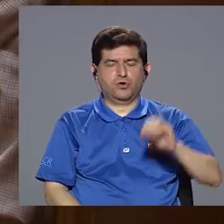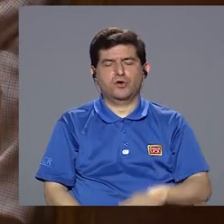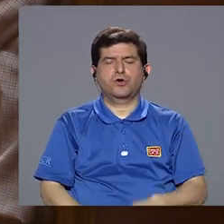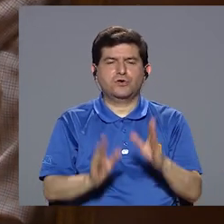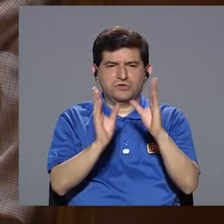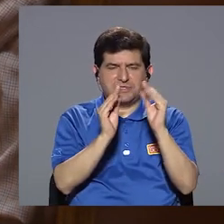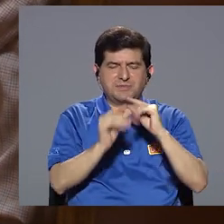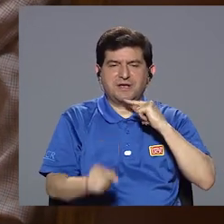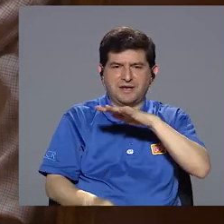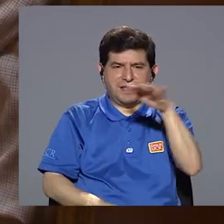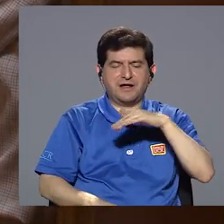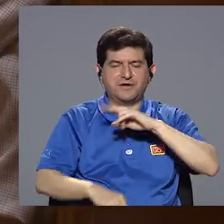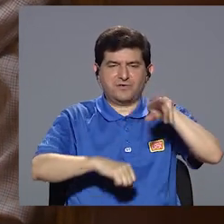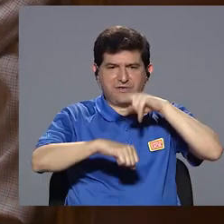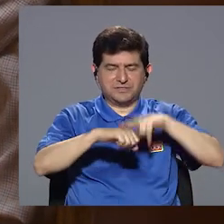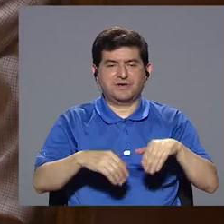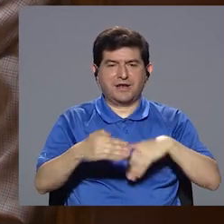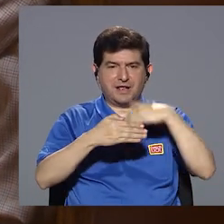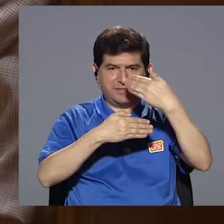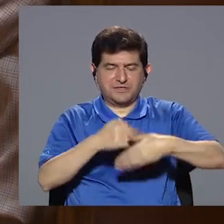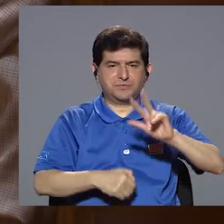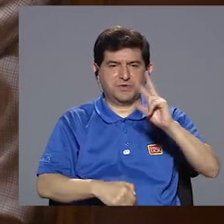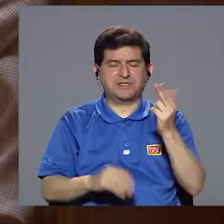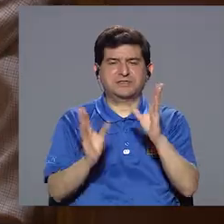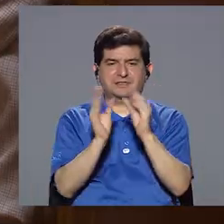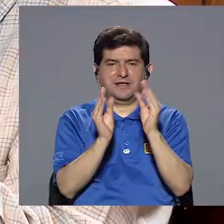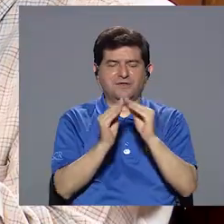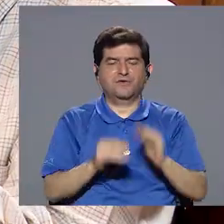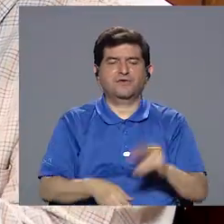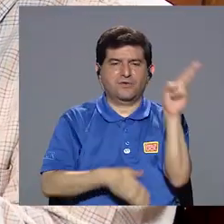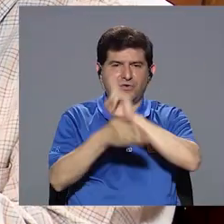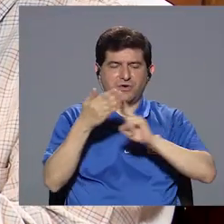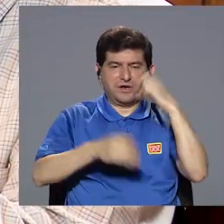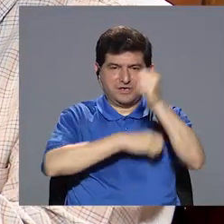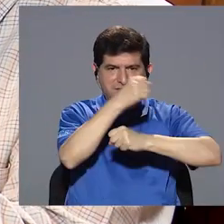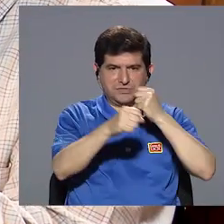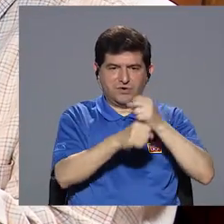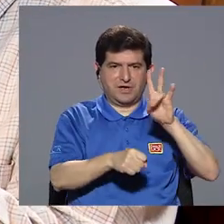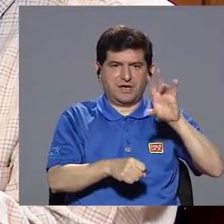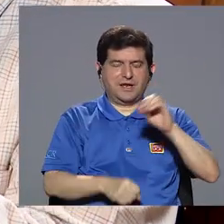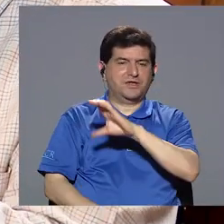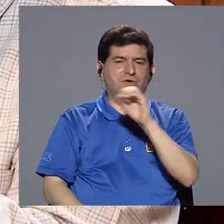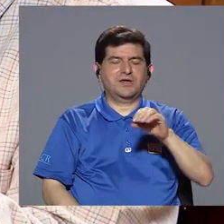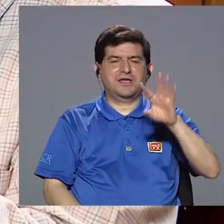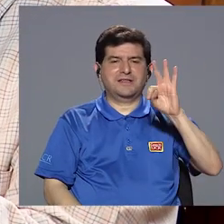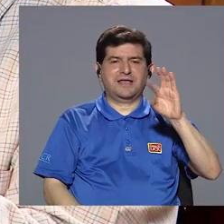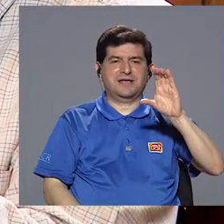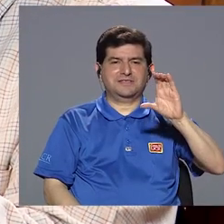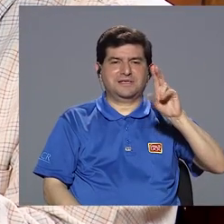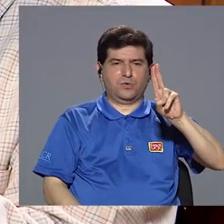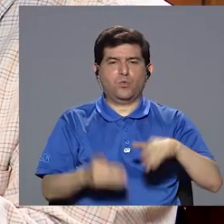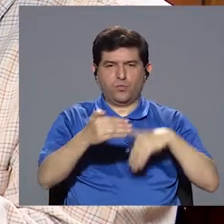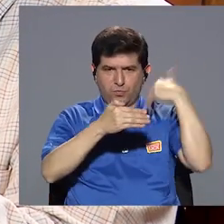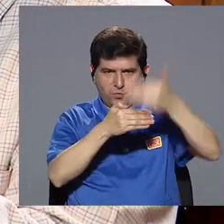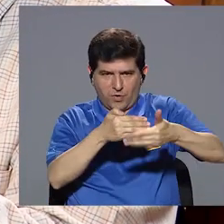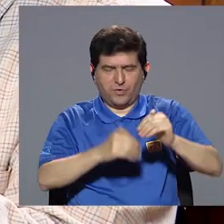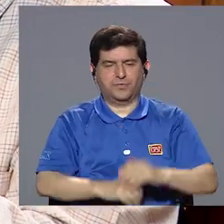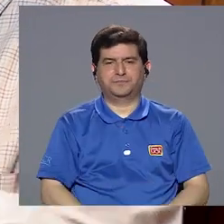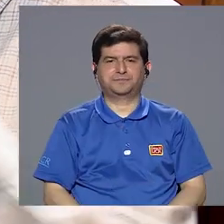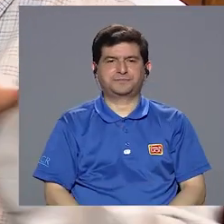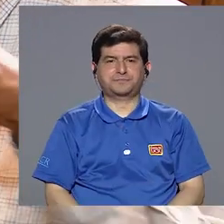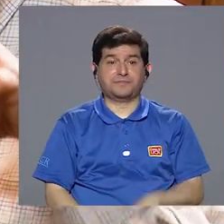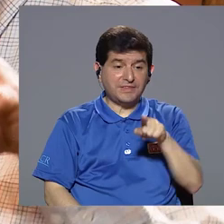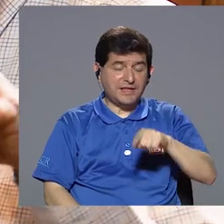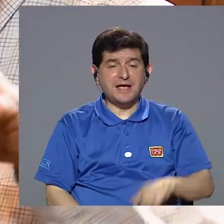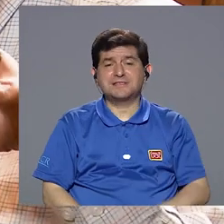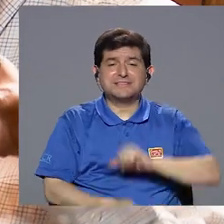seminarios de realidad nacional implementados a partir del tercer congreso universitario a inicios de los 70 y el trabajo acumular universitario que vino después